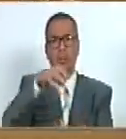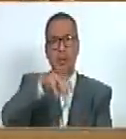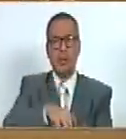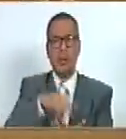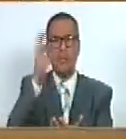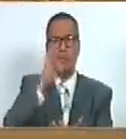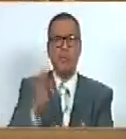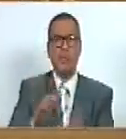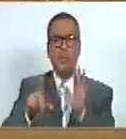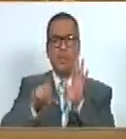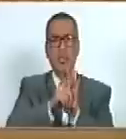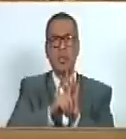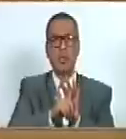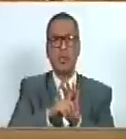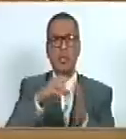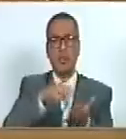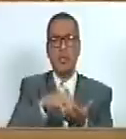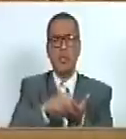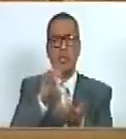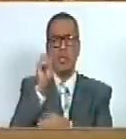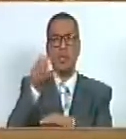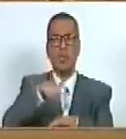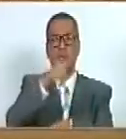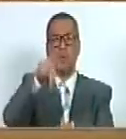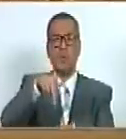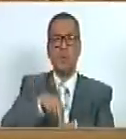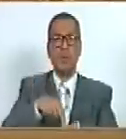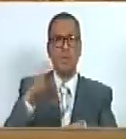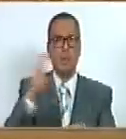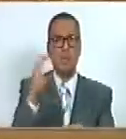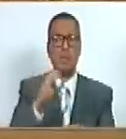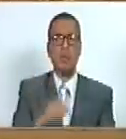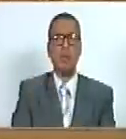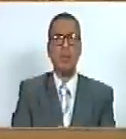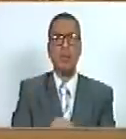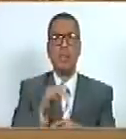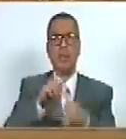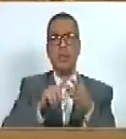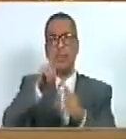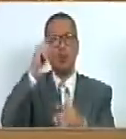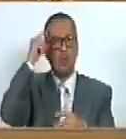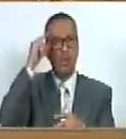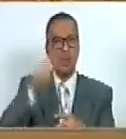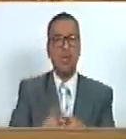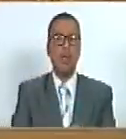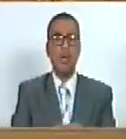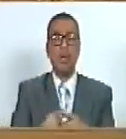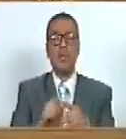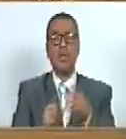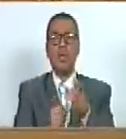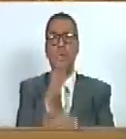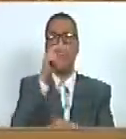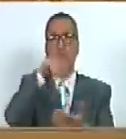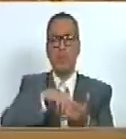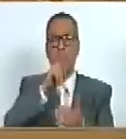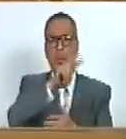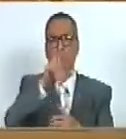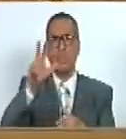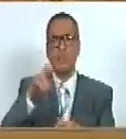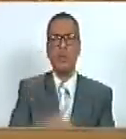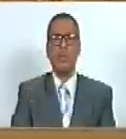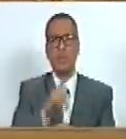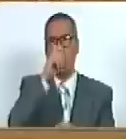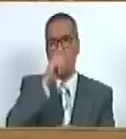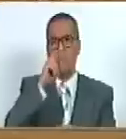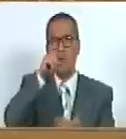Palacio Federal Legislativo, sede de la Asamblea Nacional en Caracas, a los 2 días del mes de mayo del 2023,